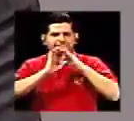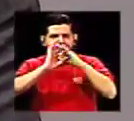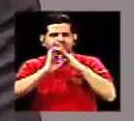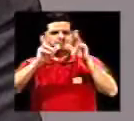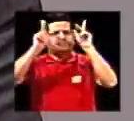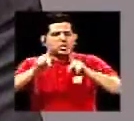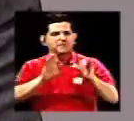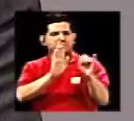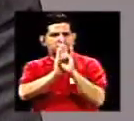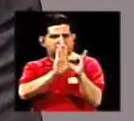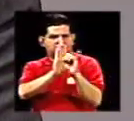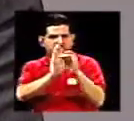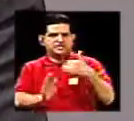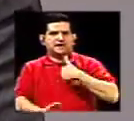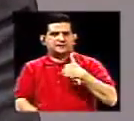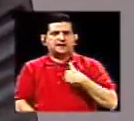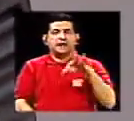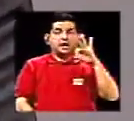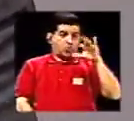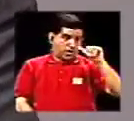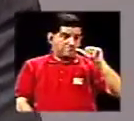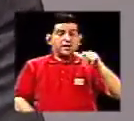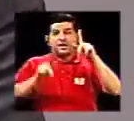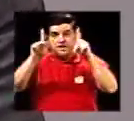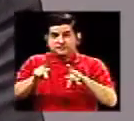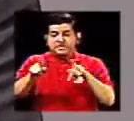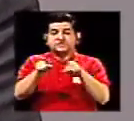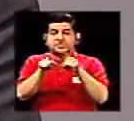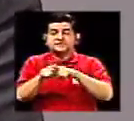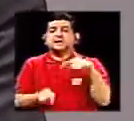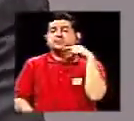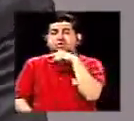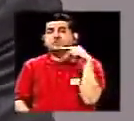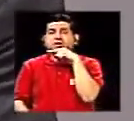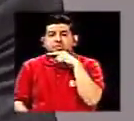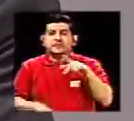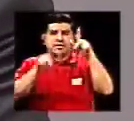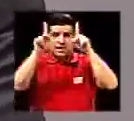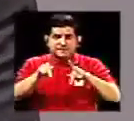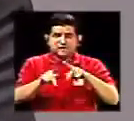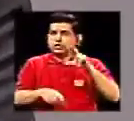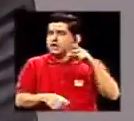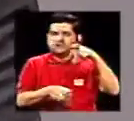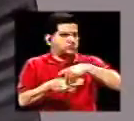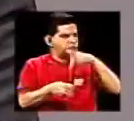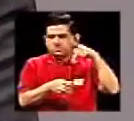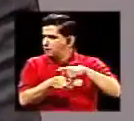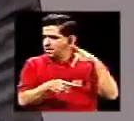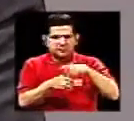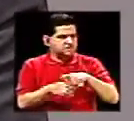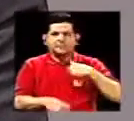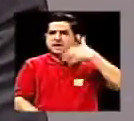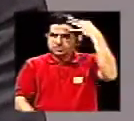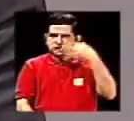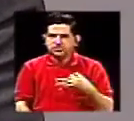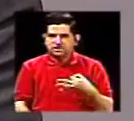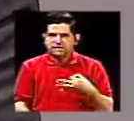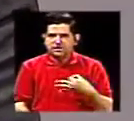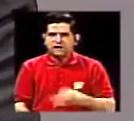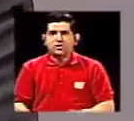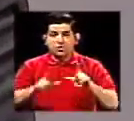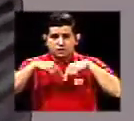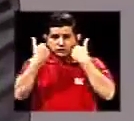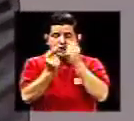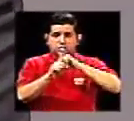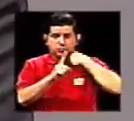gente que se identificó con el Frente Amplio, con gente de la Unidad Social Cristiana, con gente que no participó, porque yo creo que sí, en el conjunto